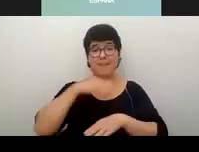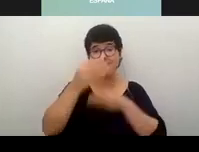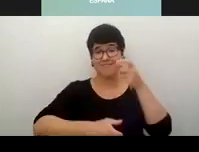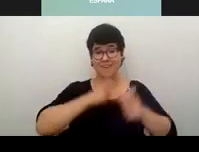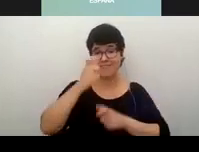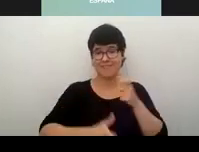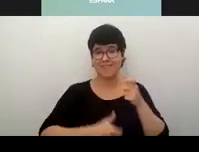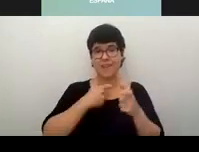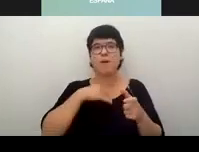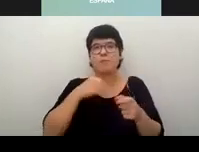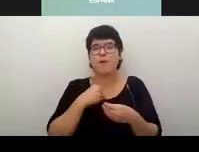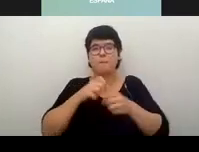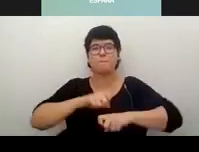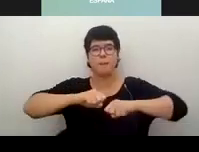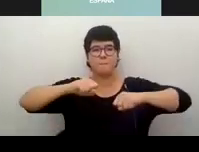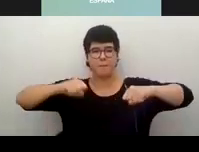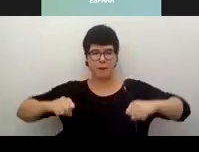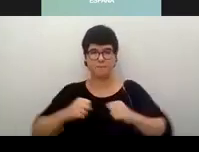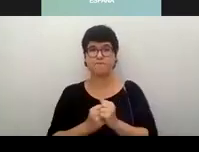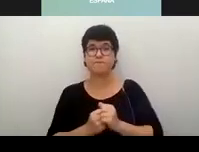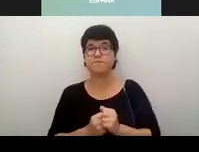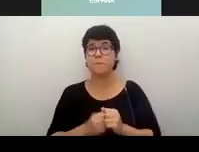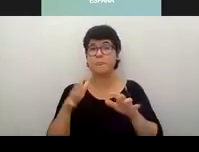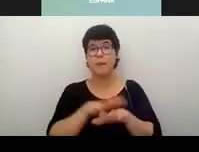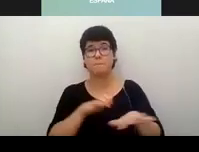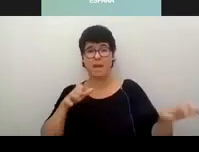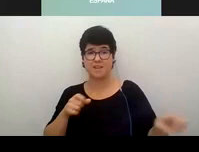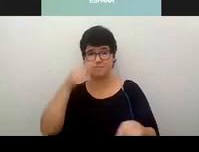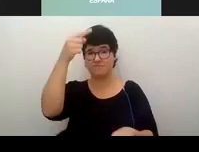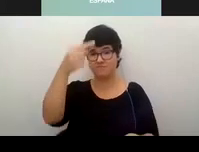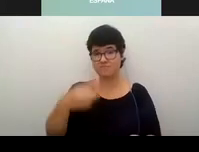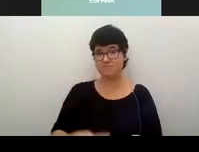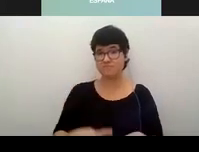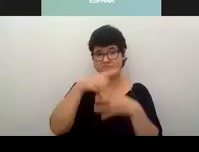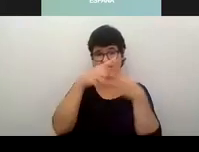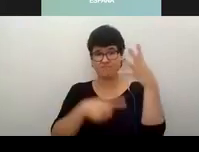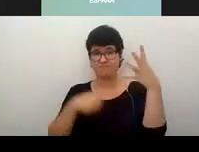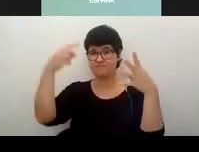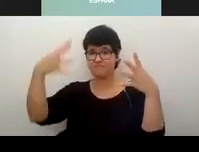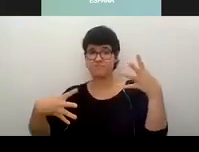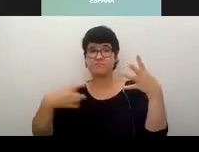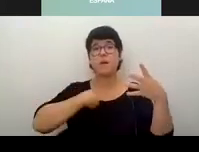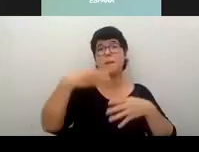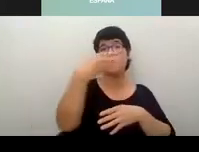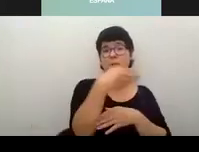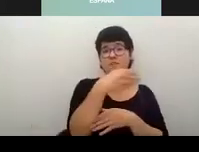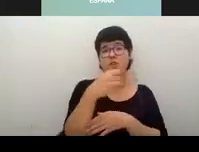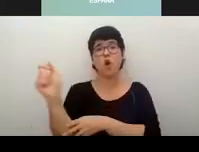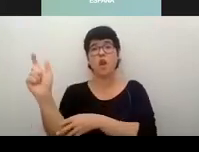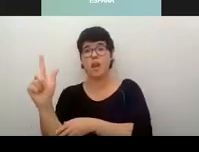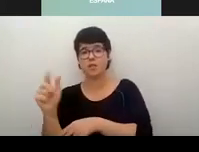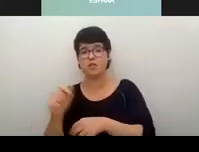tipos. Como veis, la mayoría son o Bifidobacterium o Lactobacillus. Hay un caso que es el